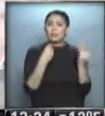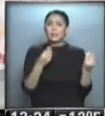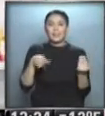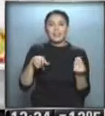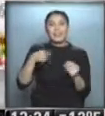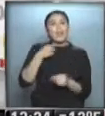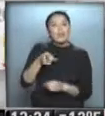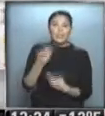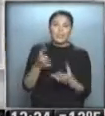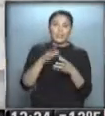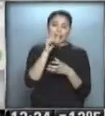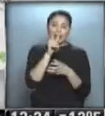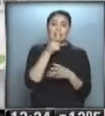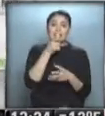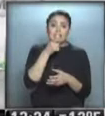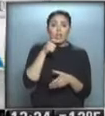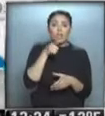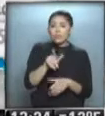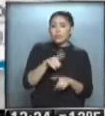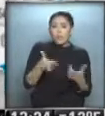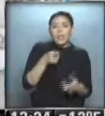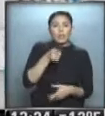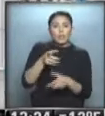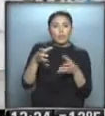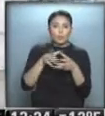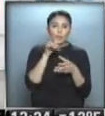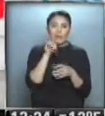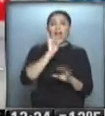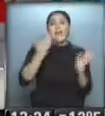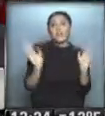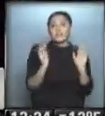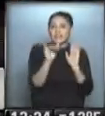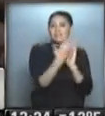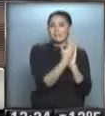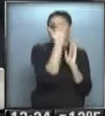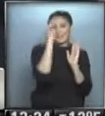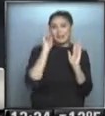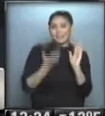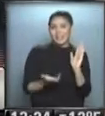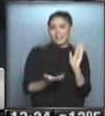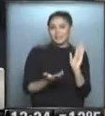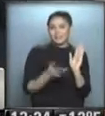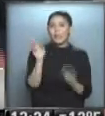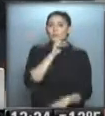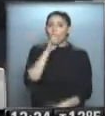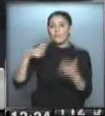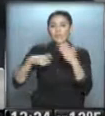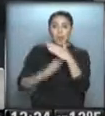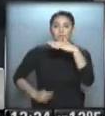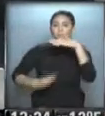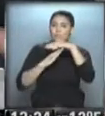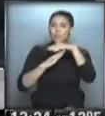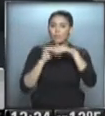Clarín, y lo que no afecta al Grupo Clarín sí es constitucional. Hay una resolución de la Procuradora que es muy contundente, muy